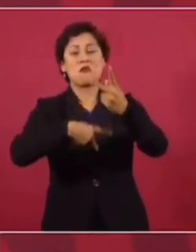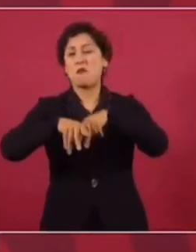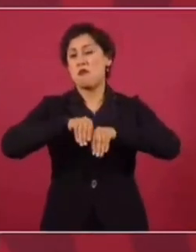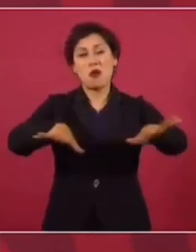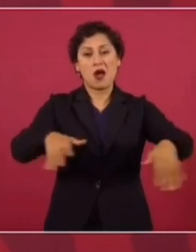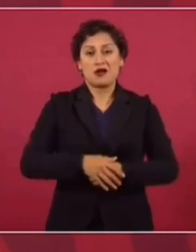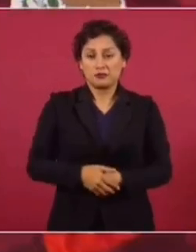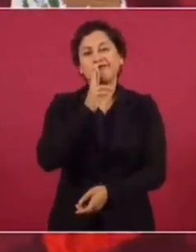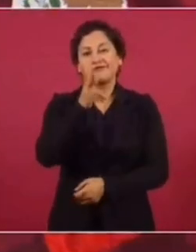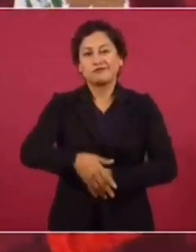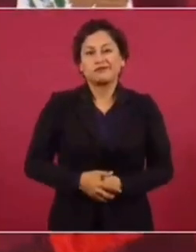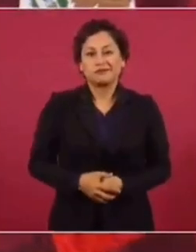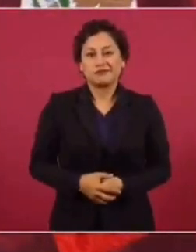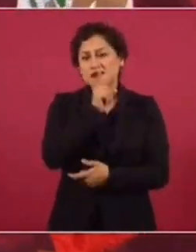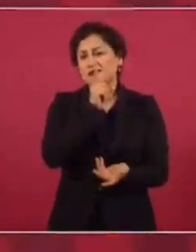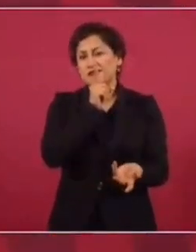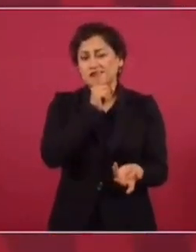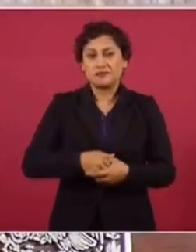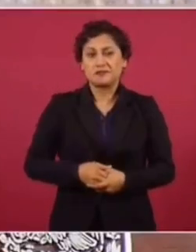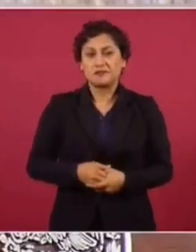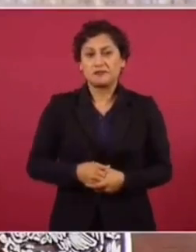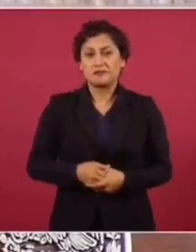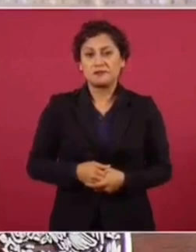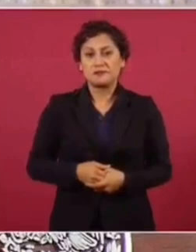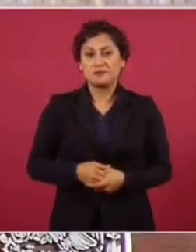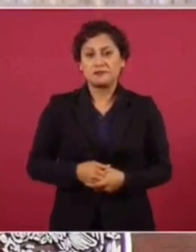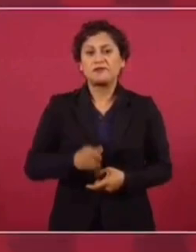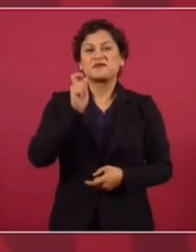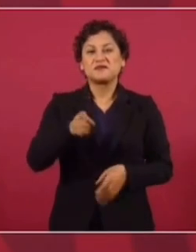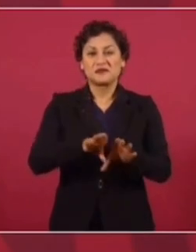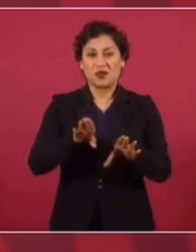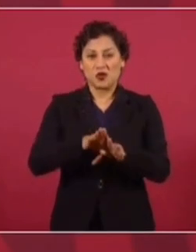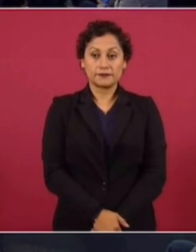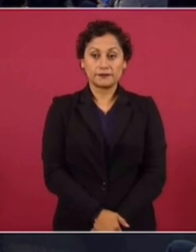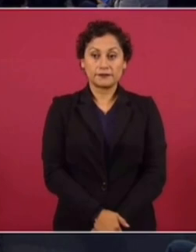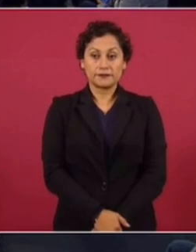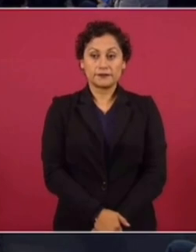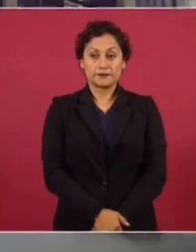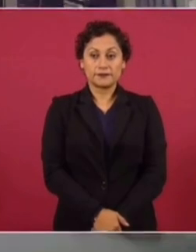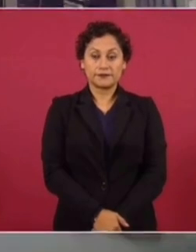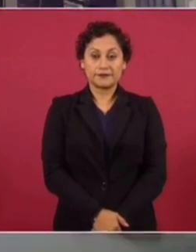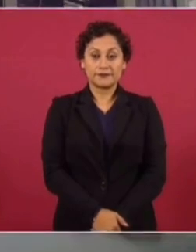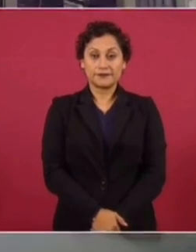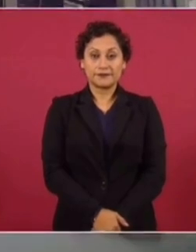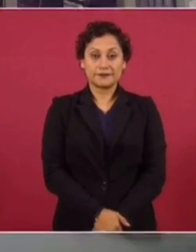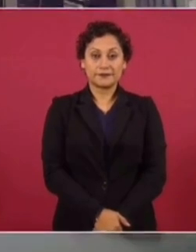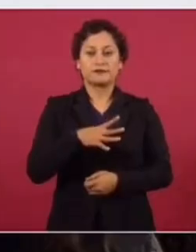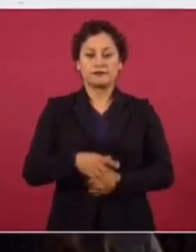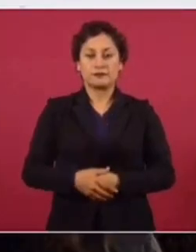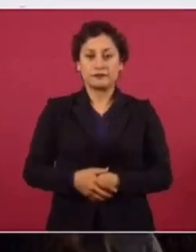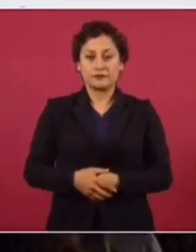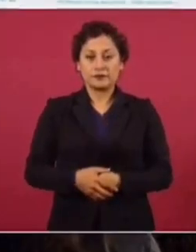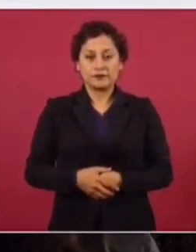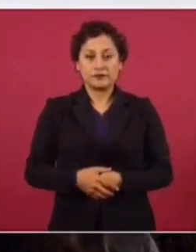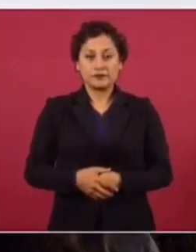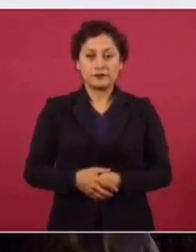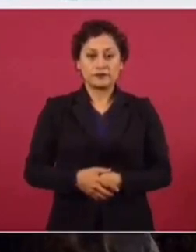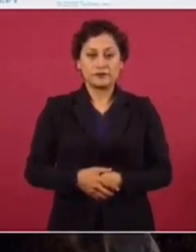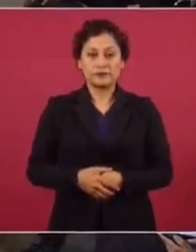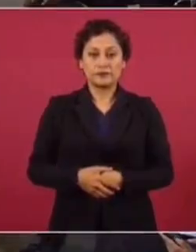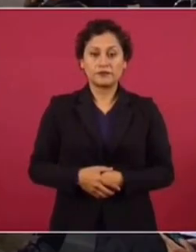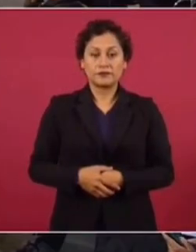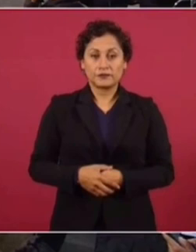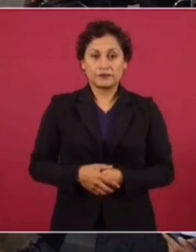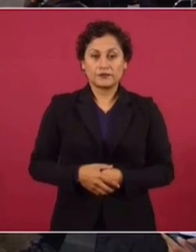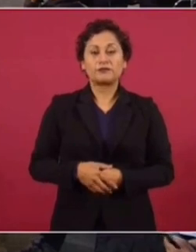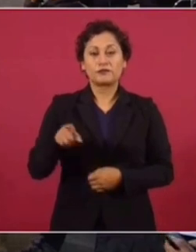Hay que apostar a la verdad. La mentira es reaccionaria, la verdad es revolucionaria. A ver si está. ¡Producción!